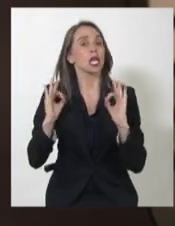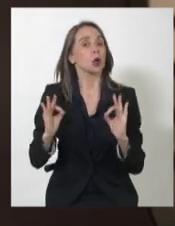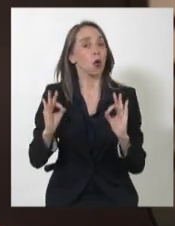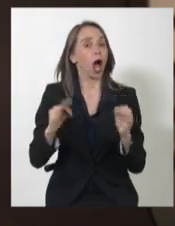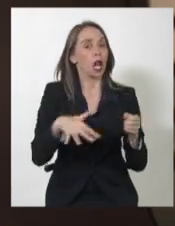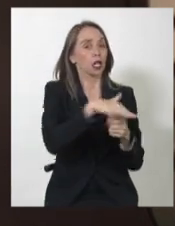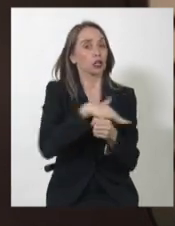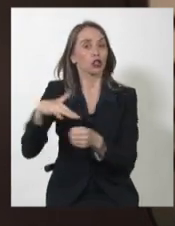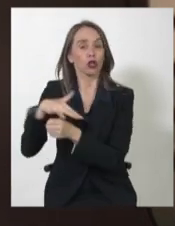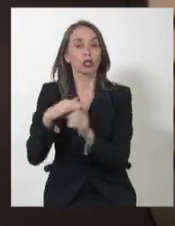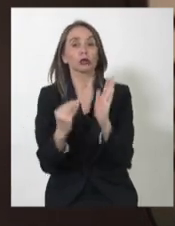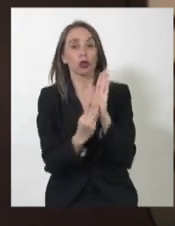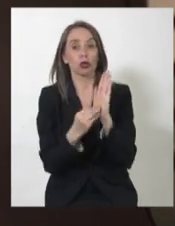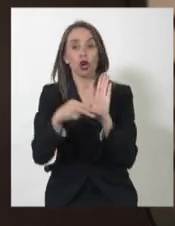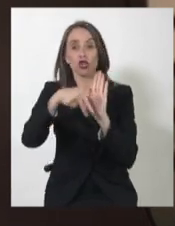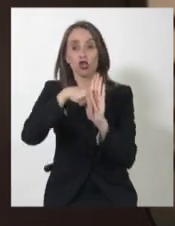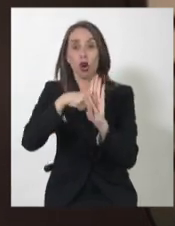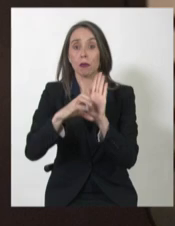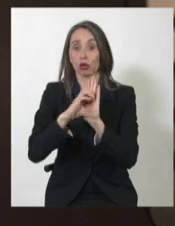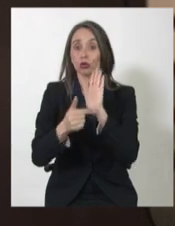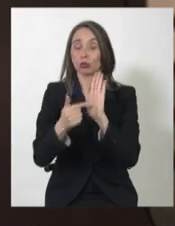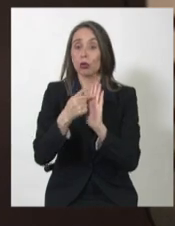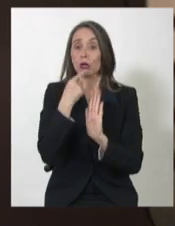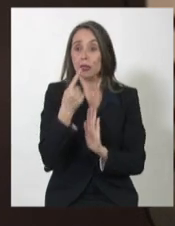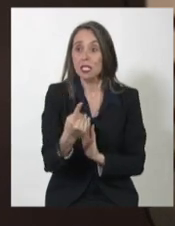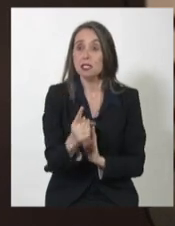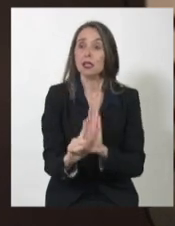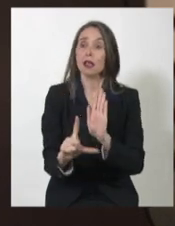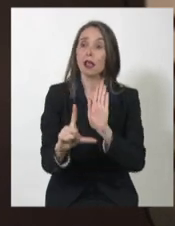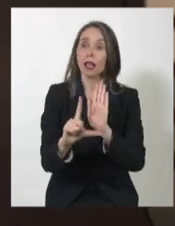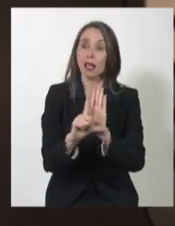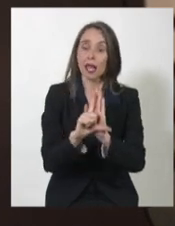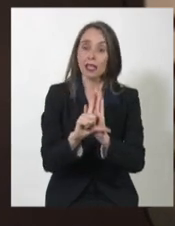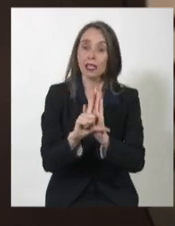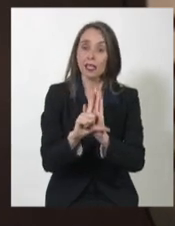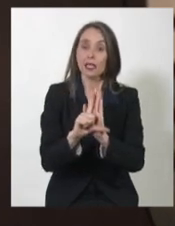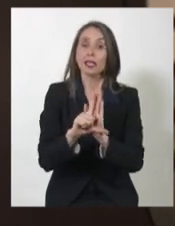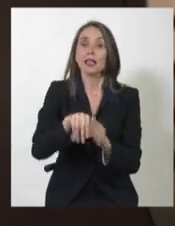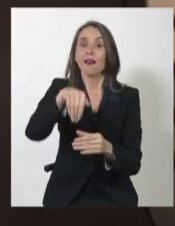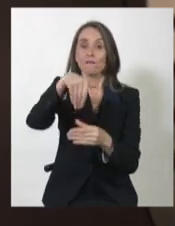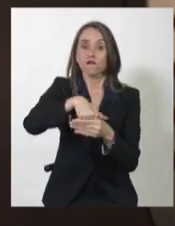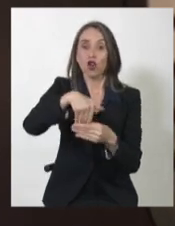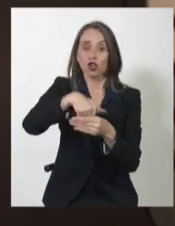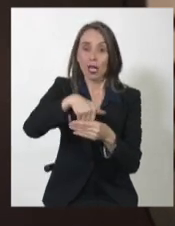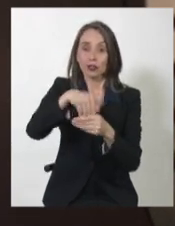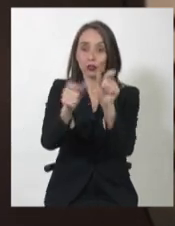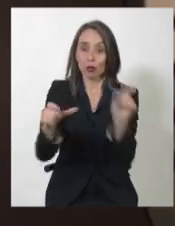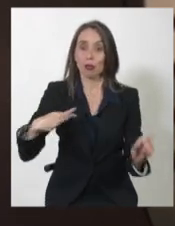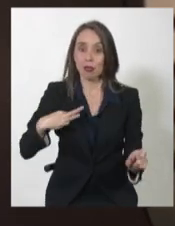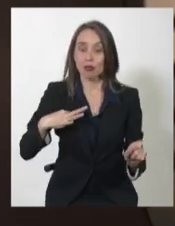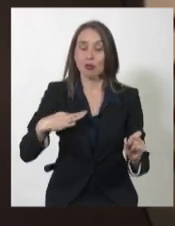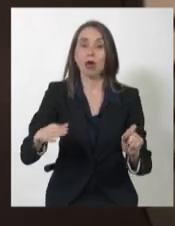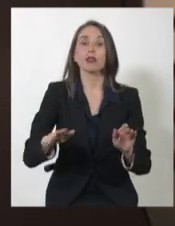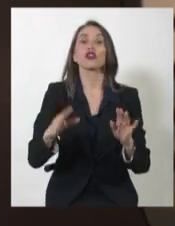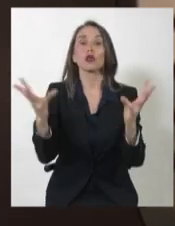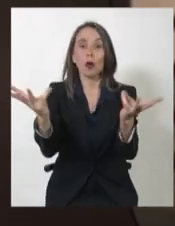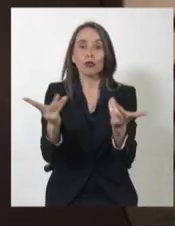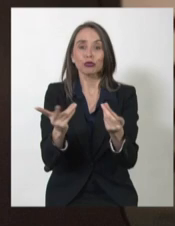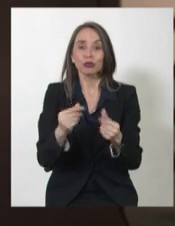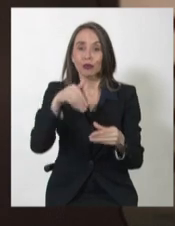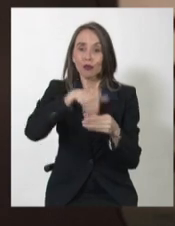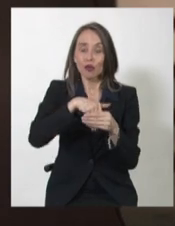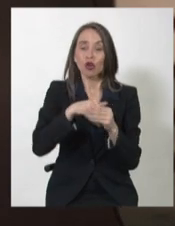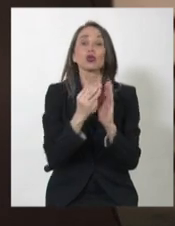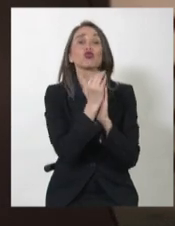lo establece una norma constitucional expresamente. Y la ley de votaciones populares y escrutinio